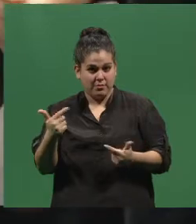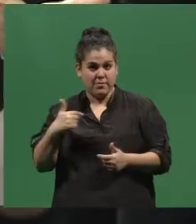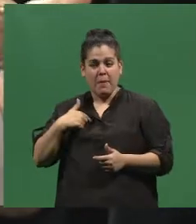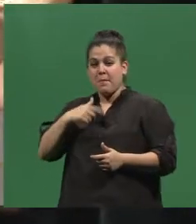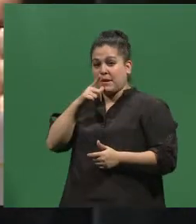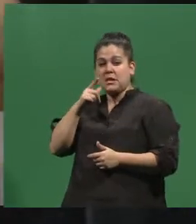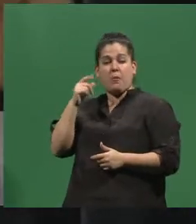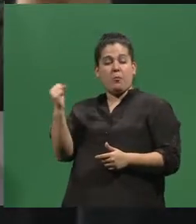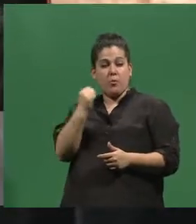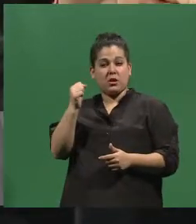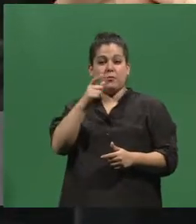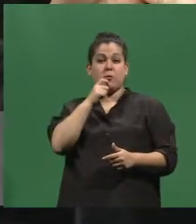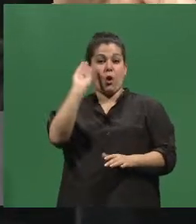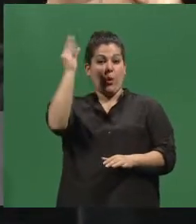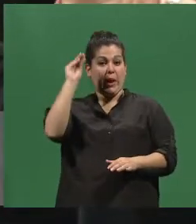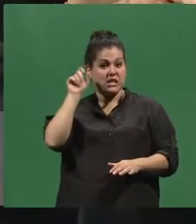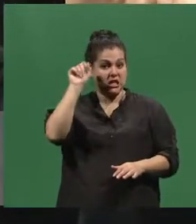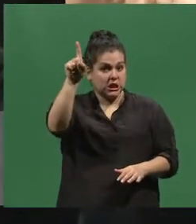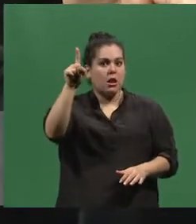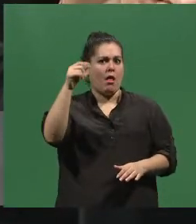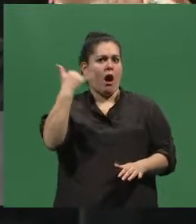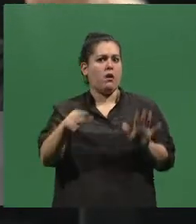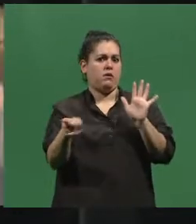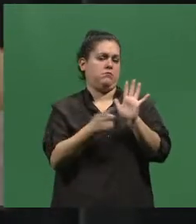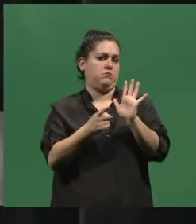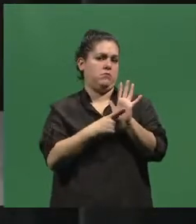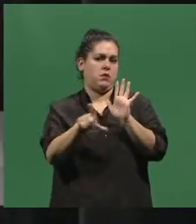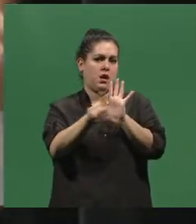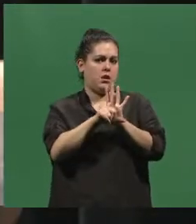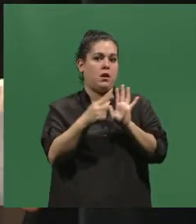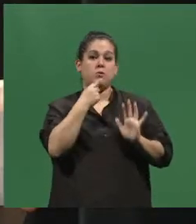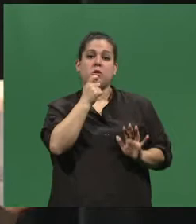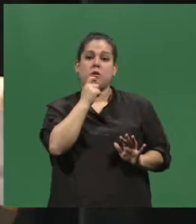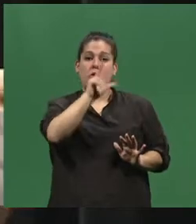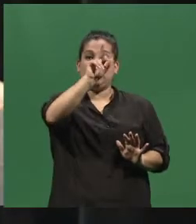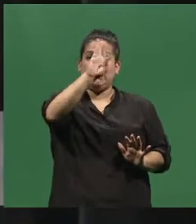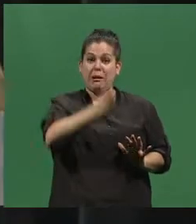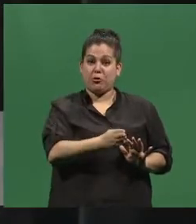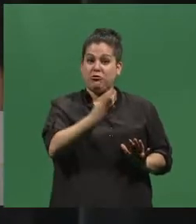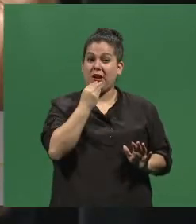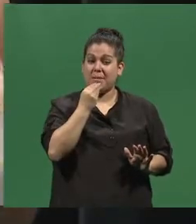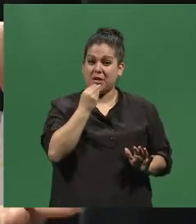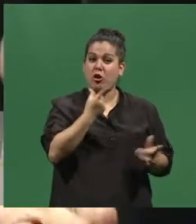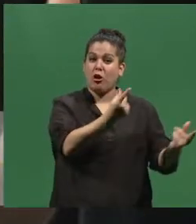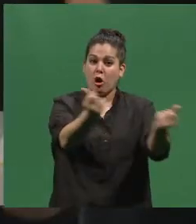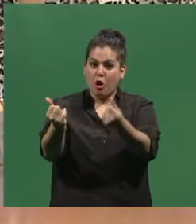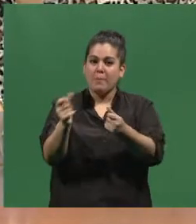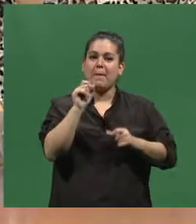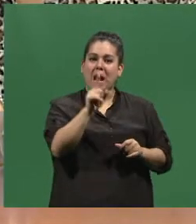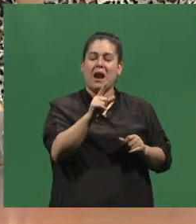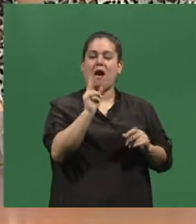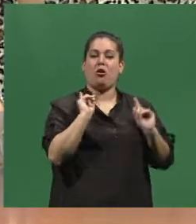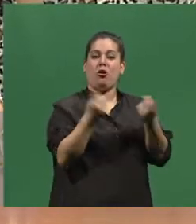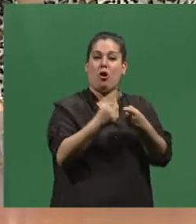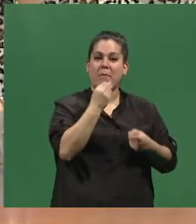interesantes propuestas como lo que ha hecho Brasil, que lo tiene legislado, exacto, de que, por ejemplo, el 30% de los alimentos que se compran para los